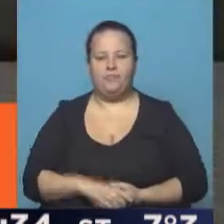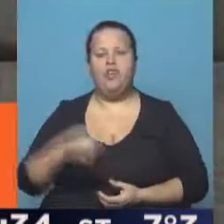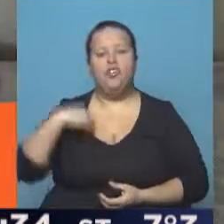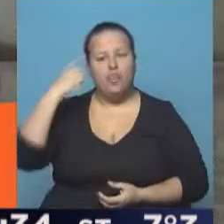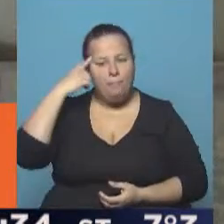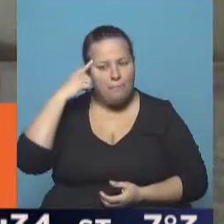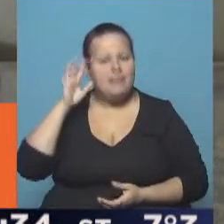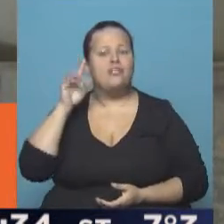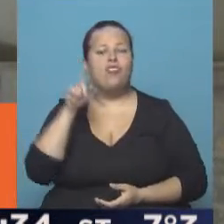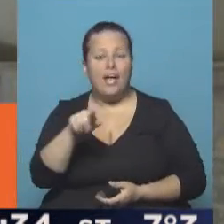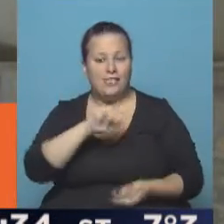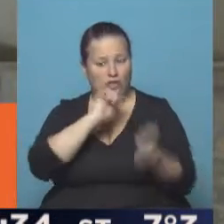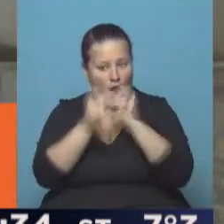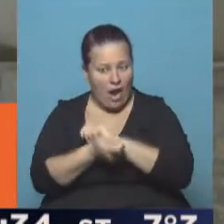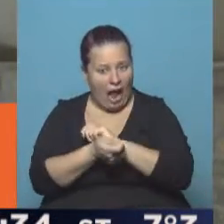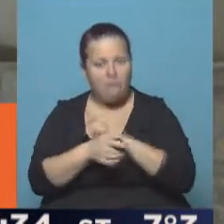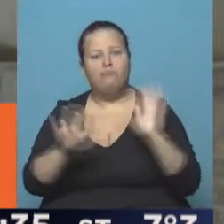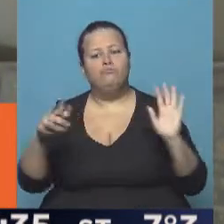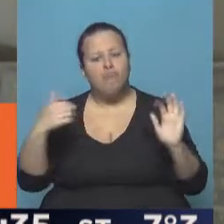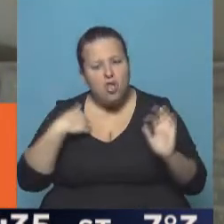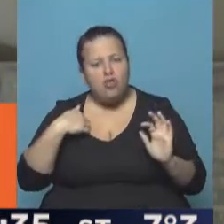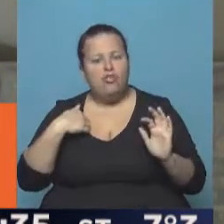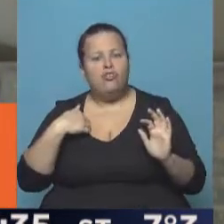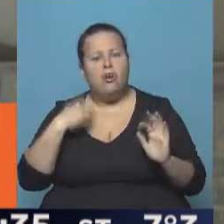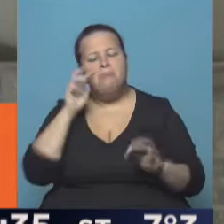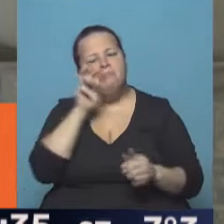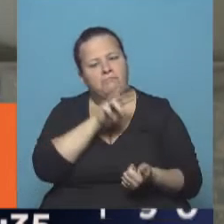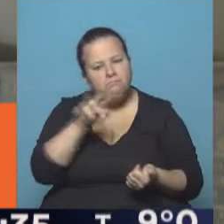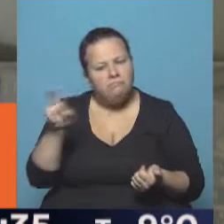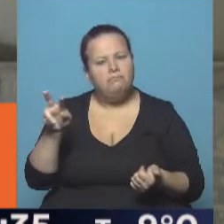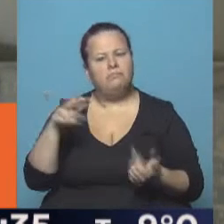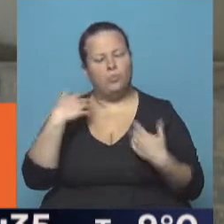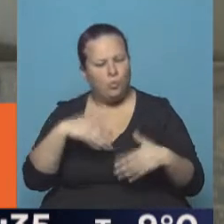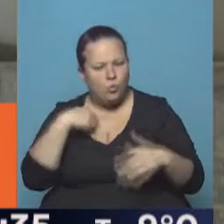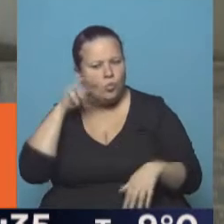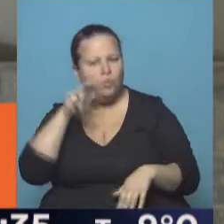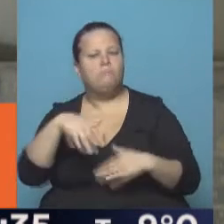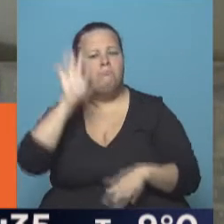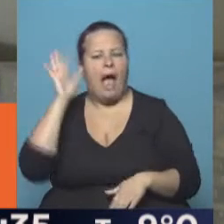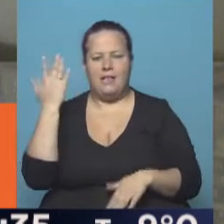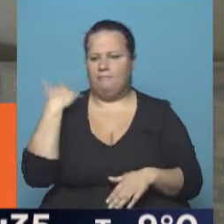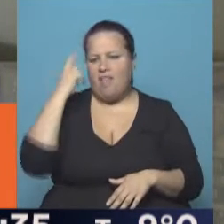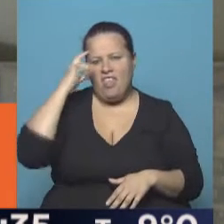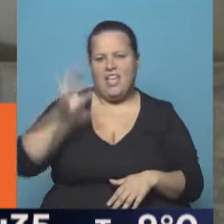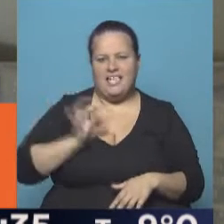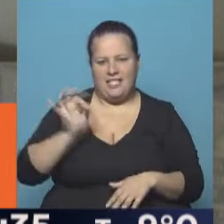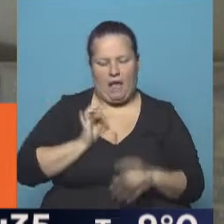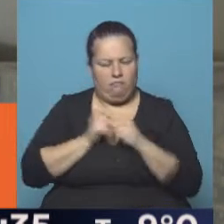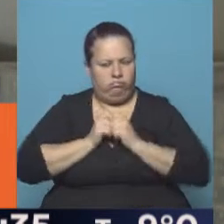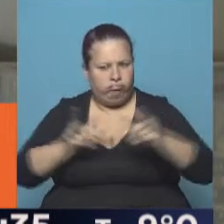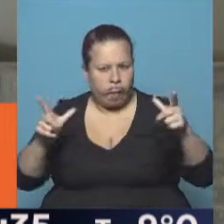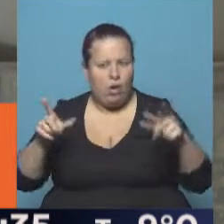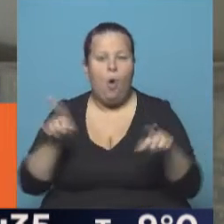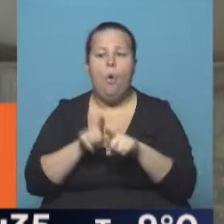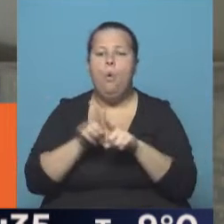creo que estos cambios, por lo menos yo los observo fuertemente en los últimos 10 años,